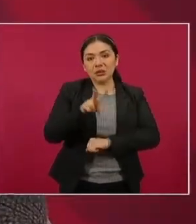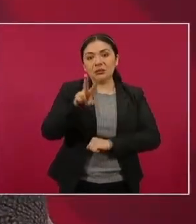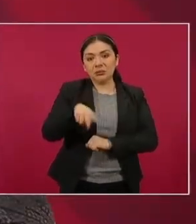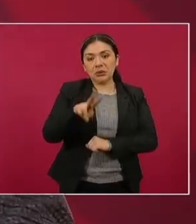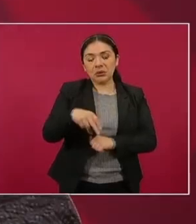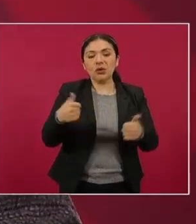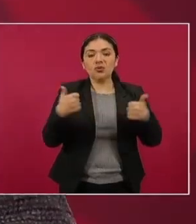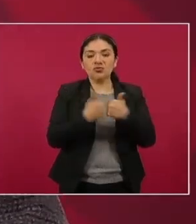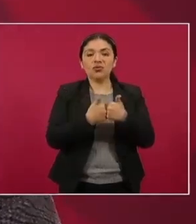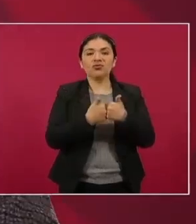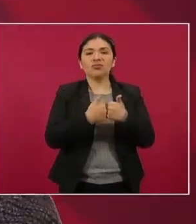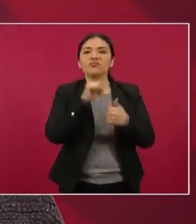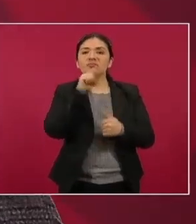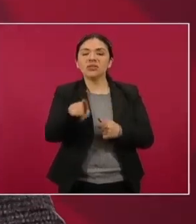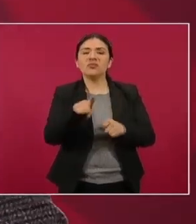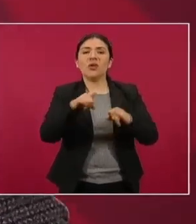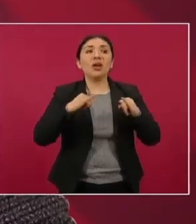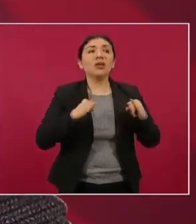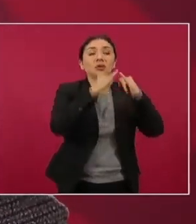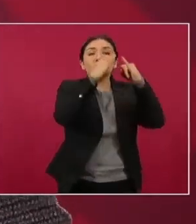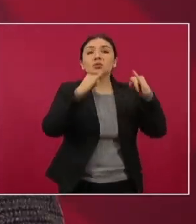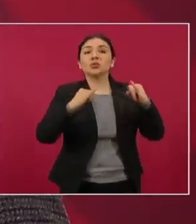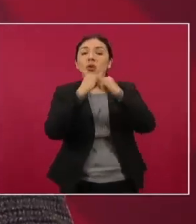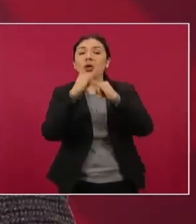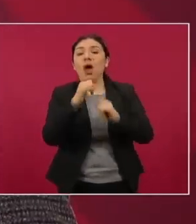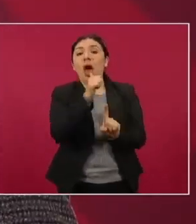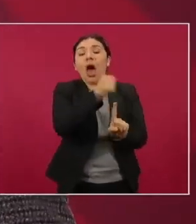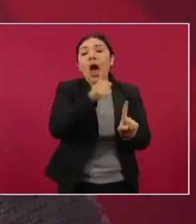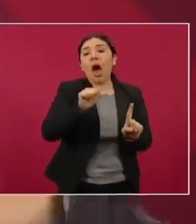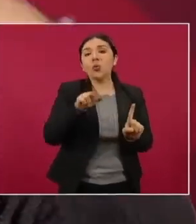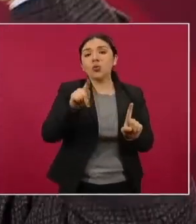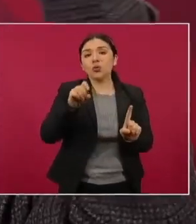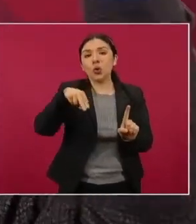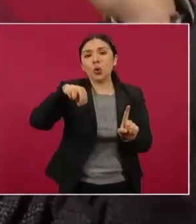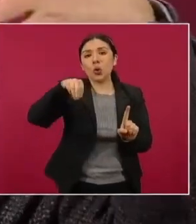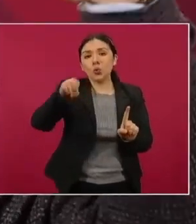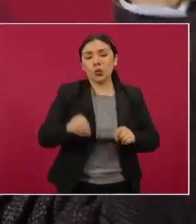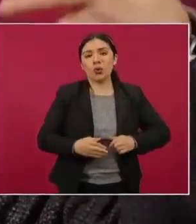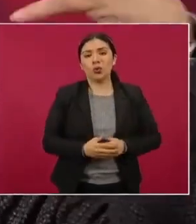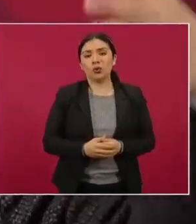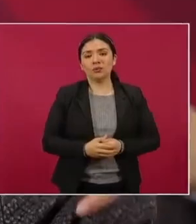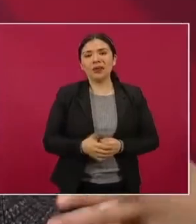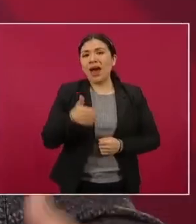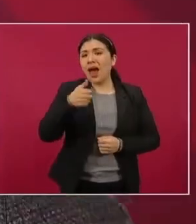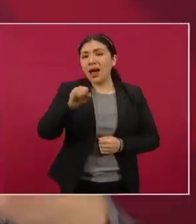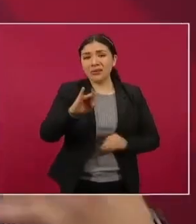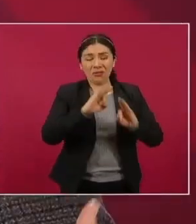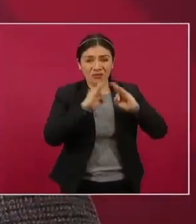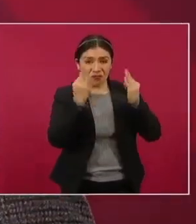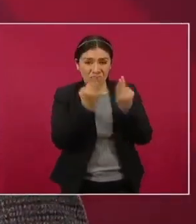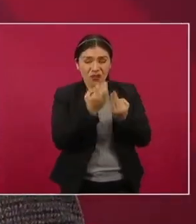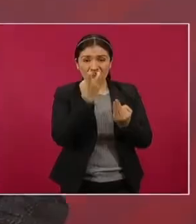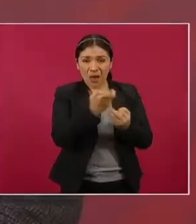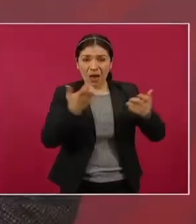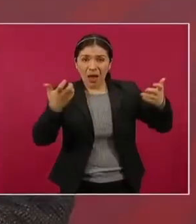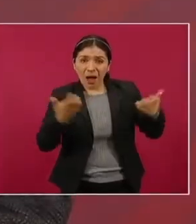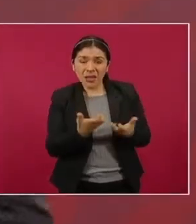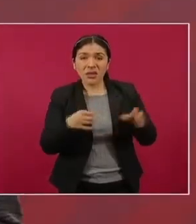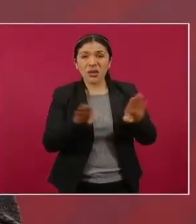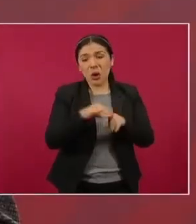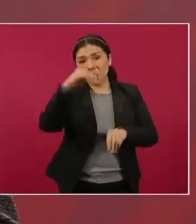estos órganos autónomos o sea todo el modelo que esté